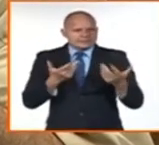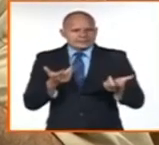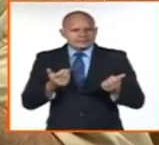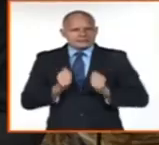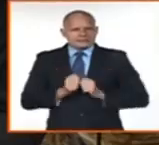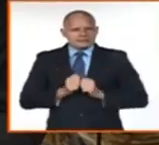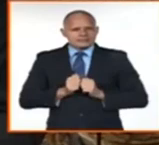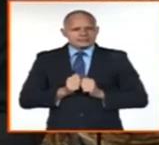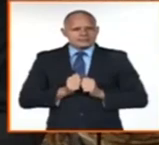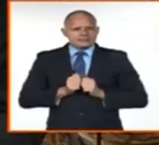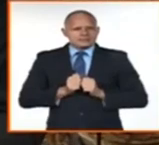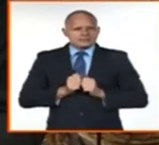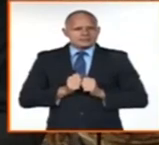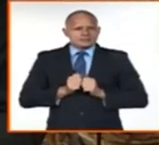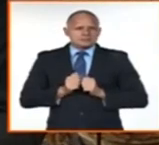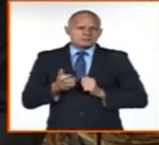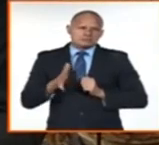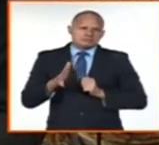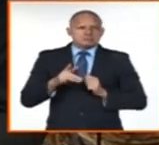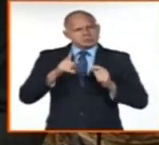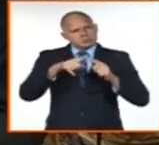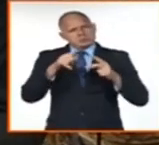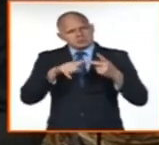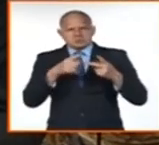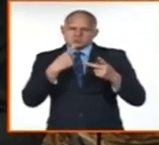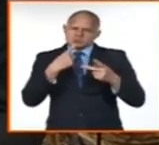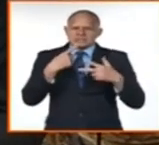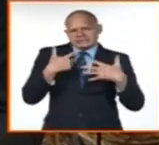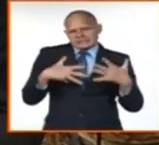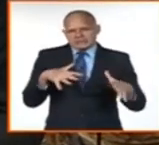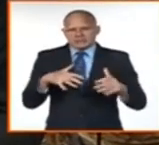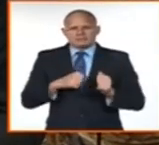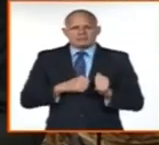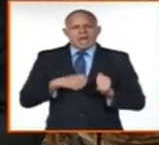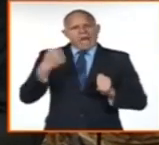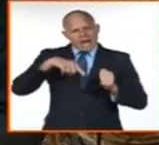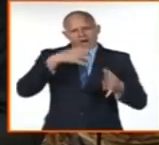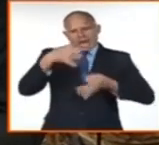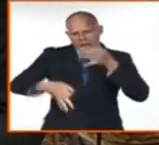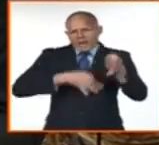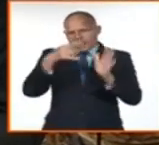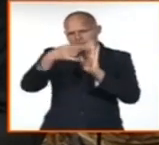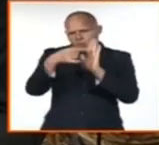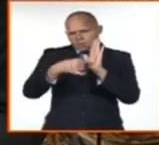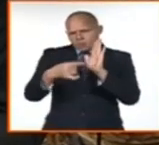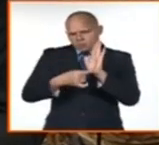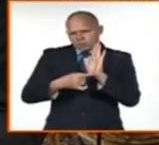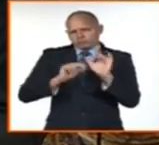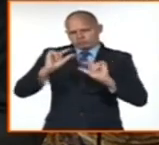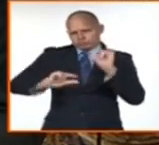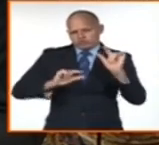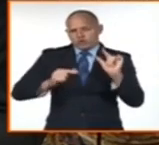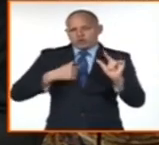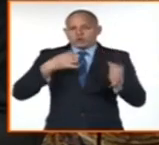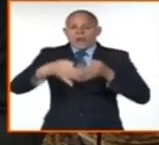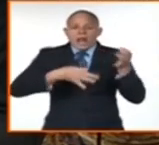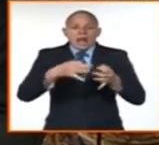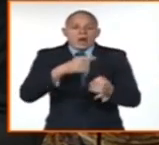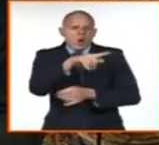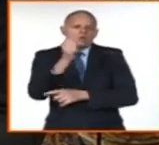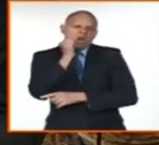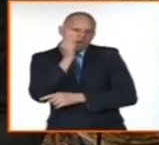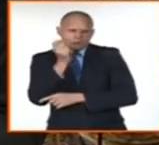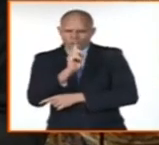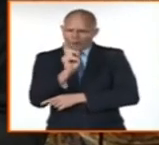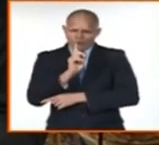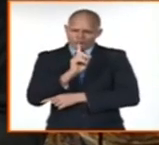en tres o cuatro elementos fundamentales que trataré de explicarlos un poco sin aburrir. El primero es la